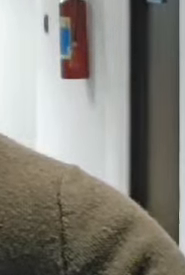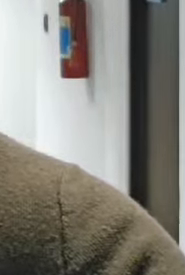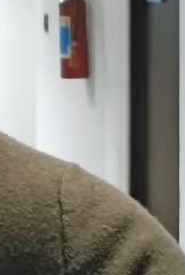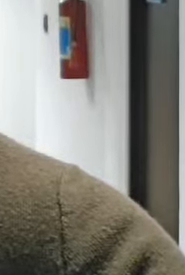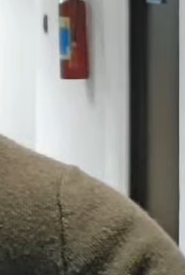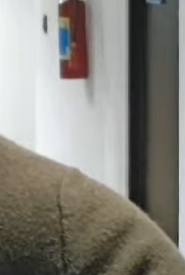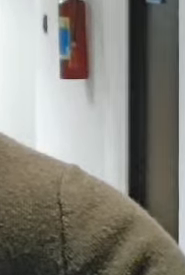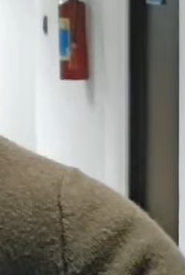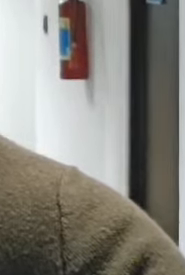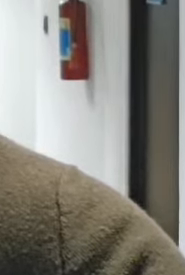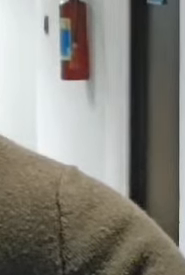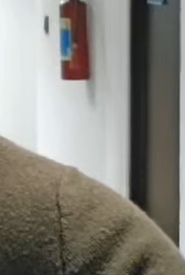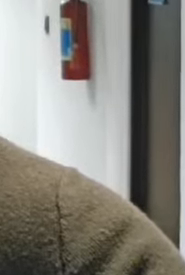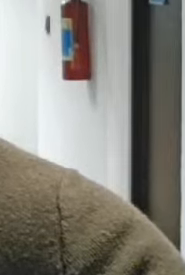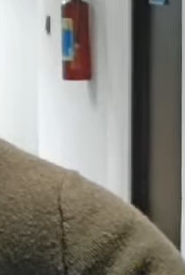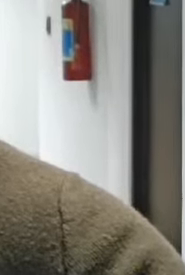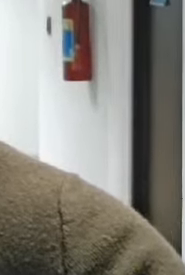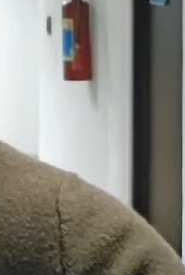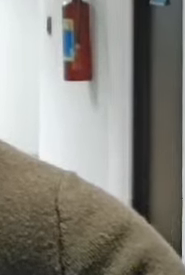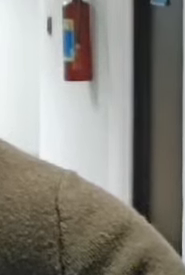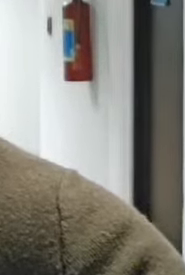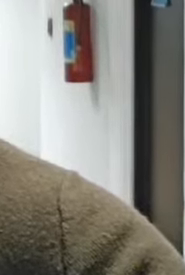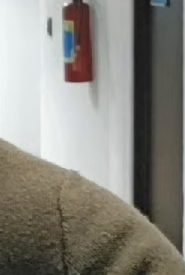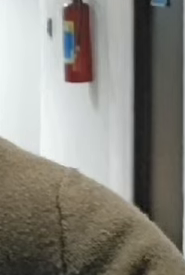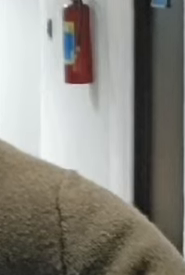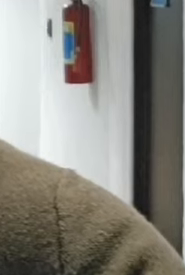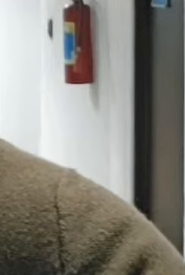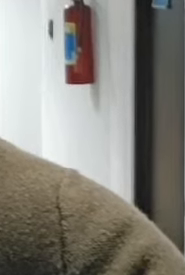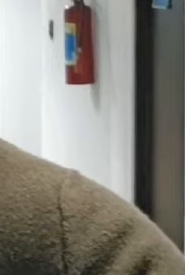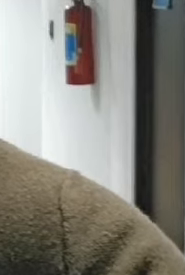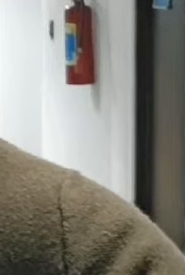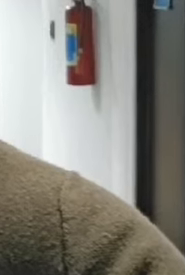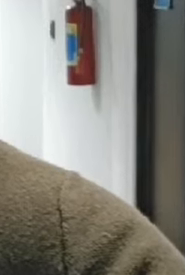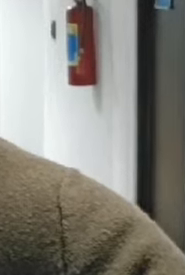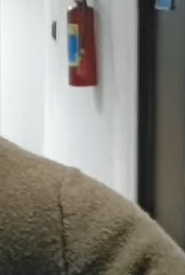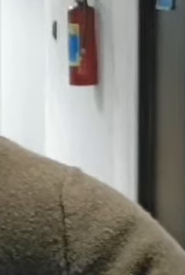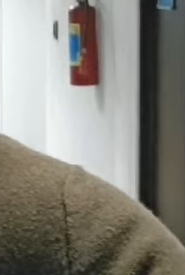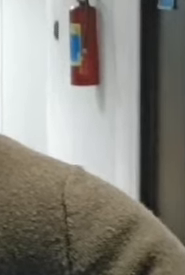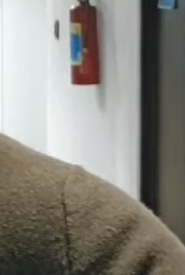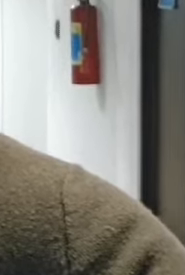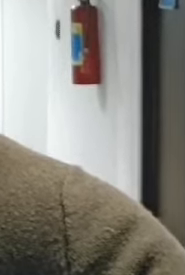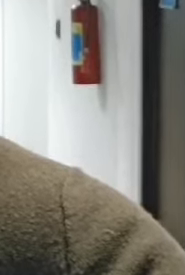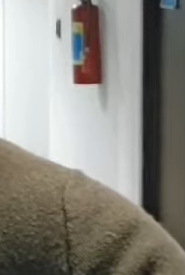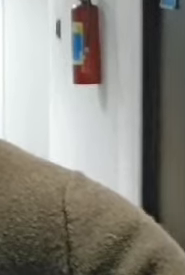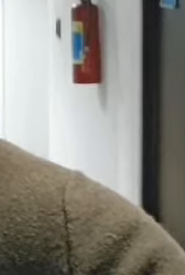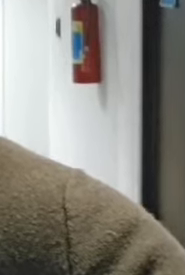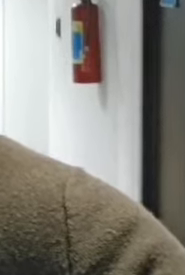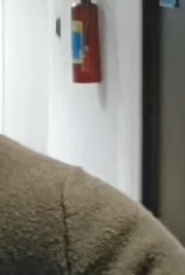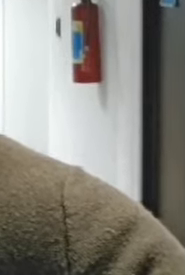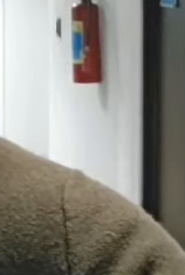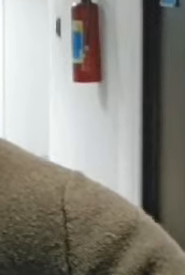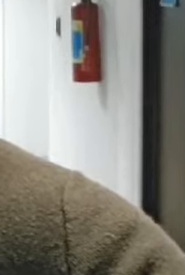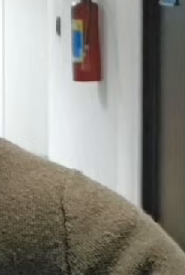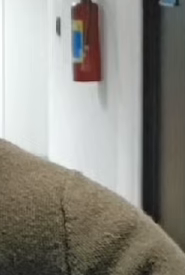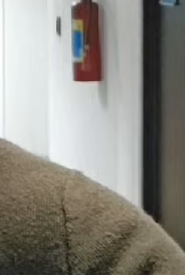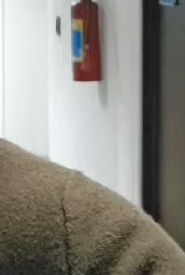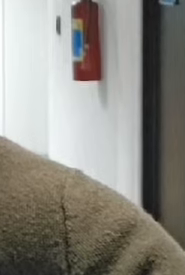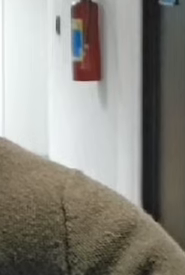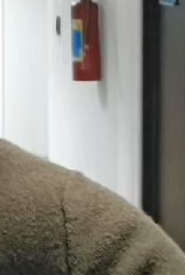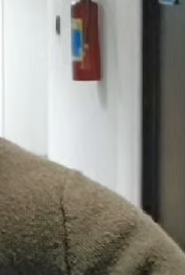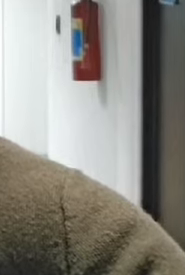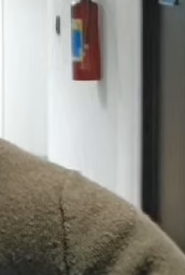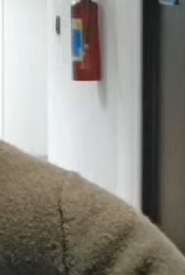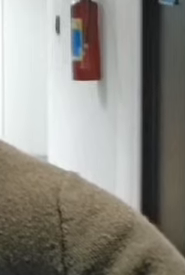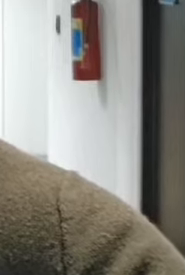¿Qué tal? Les habla Jorge Armando Rocha, dice el presidente López Obrador, que no somos piñata de Estados Unidos. Y bueno, pues lo que pasa es que republicanos y